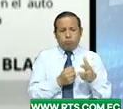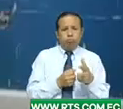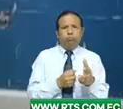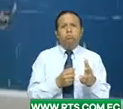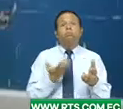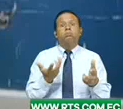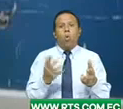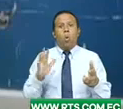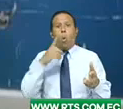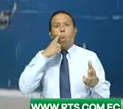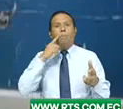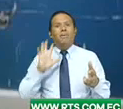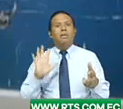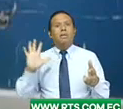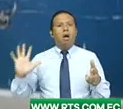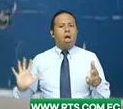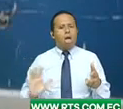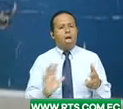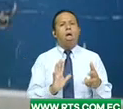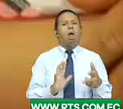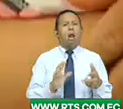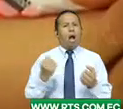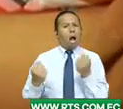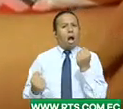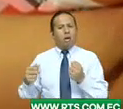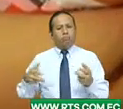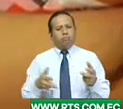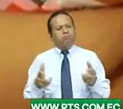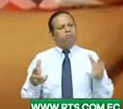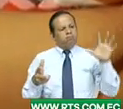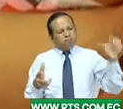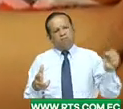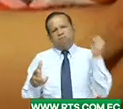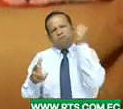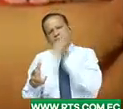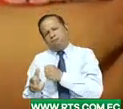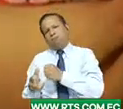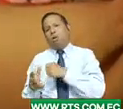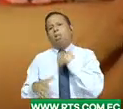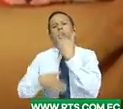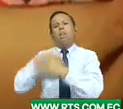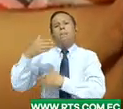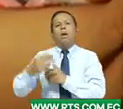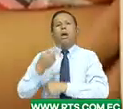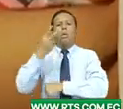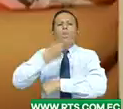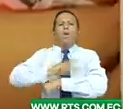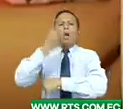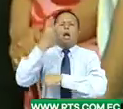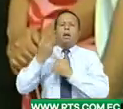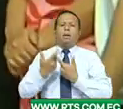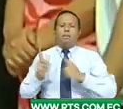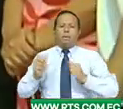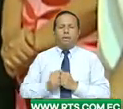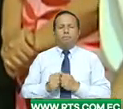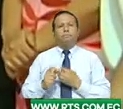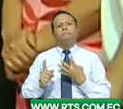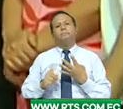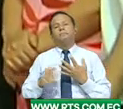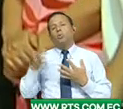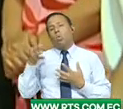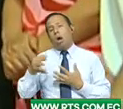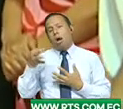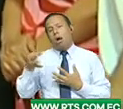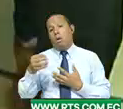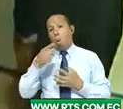al menos 5 hombres armados en un vehículo, siendo localizada 2 días después en el Cantón Durán. Sus